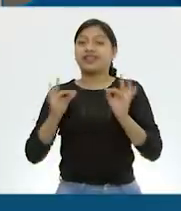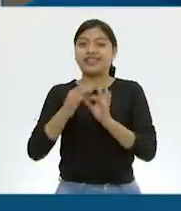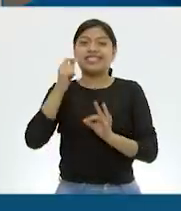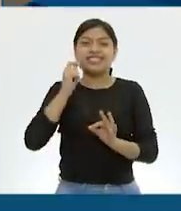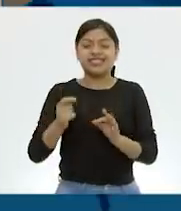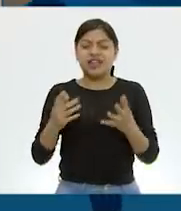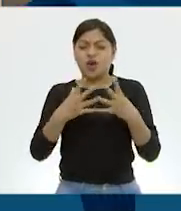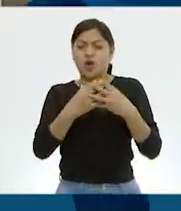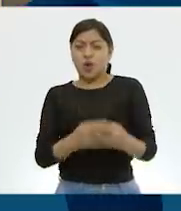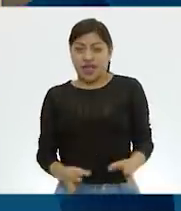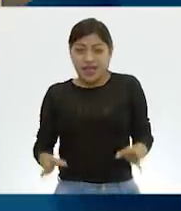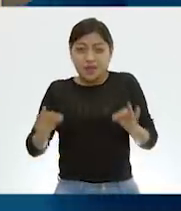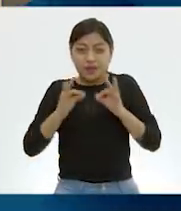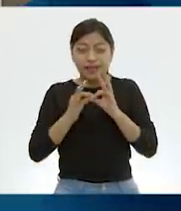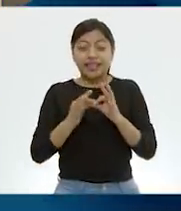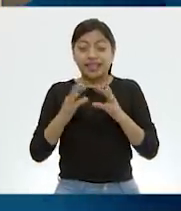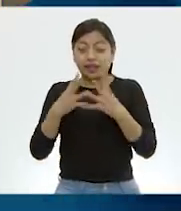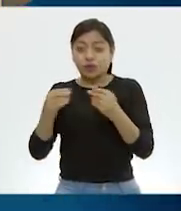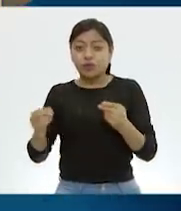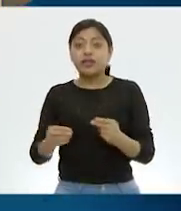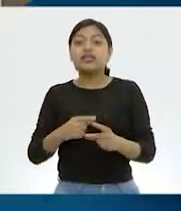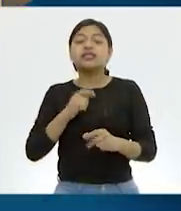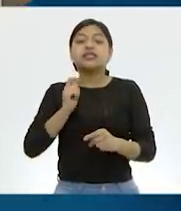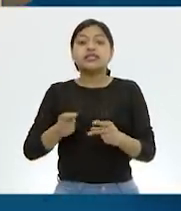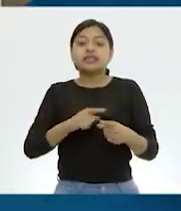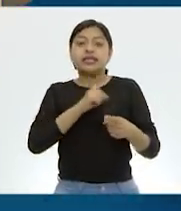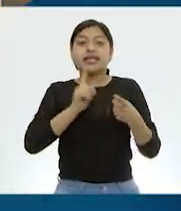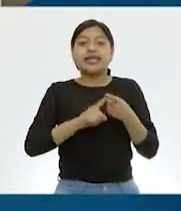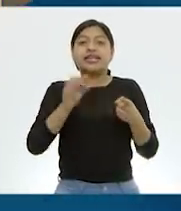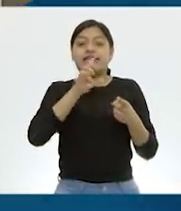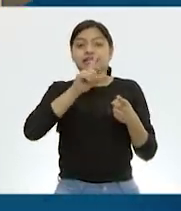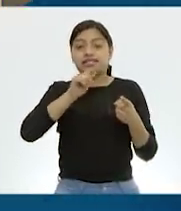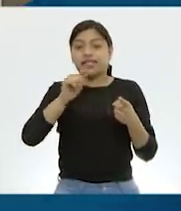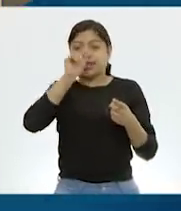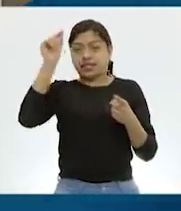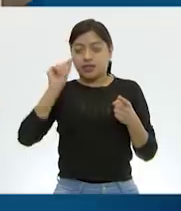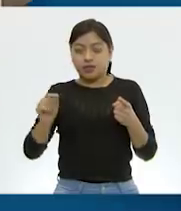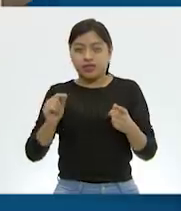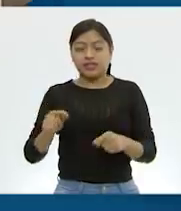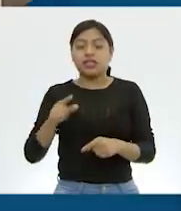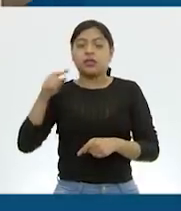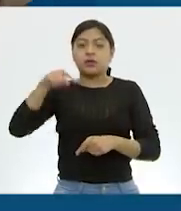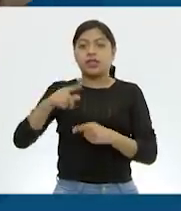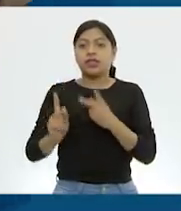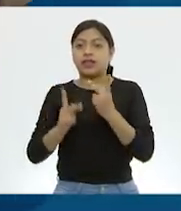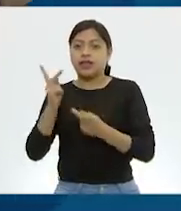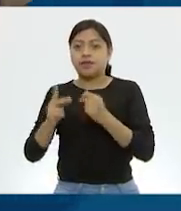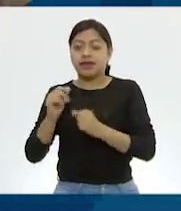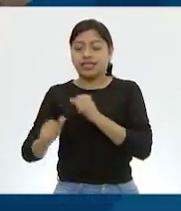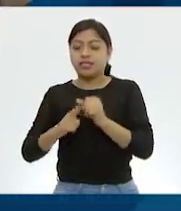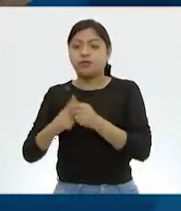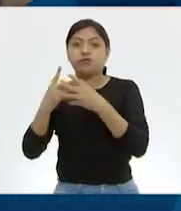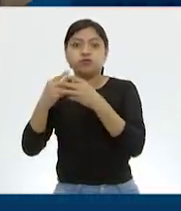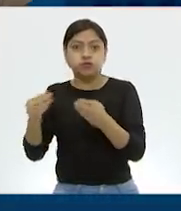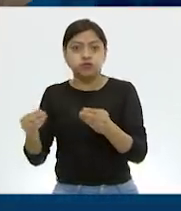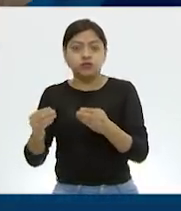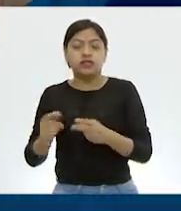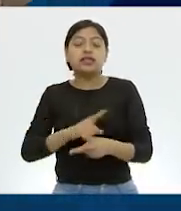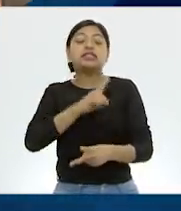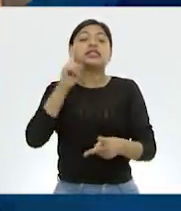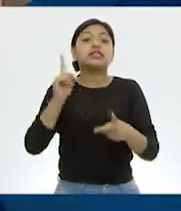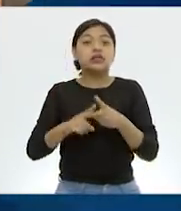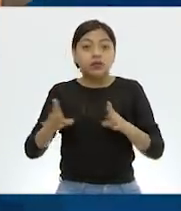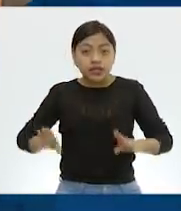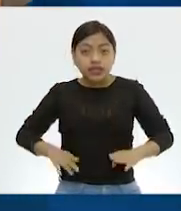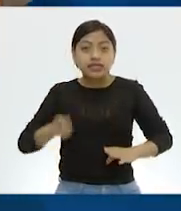3 características. La primera, que destruyeron 70% más de todos los animales y plantas del planeta, la biodiversidad. La segunda,